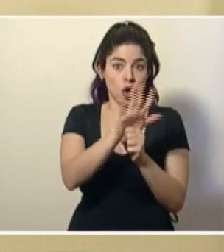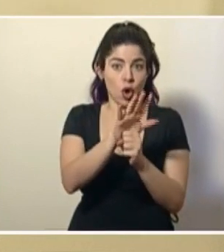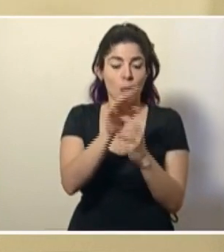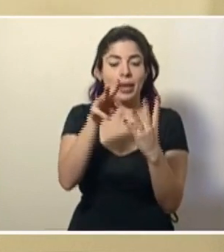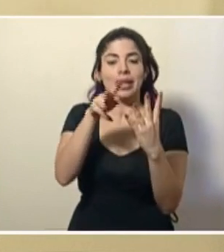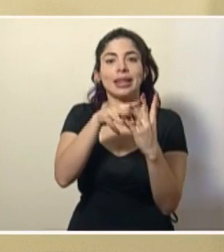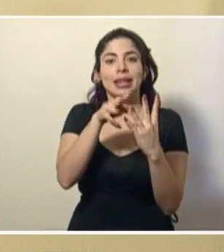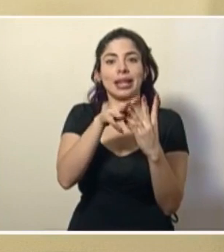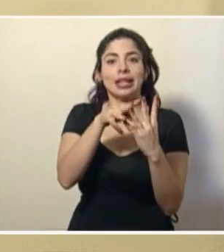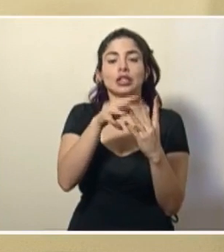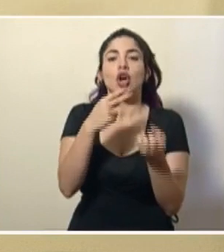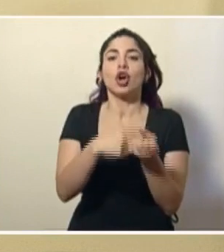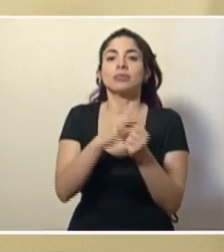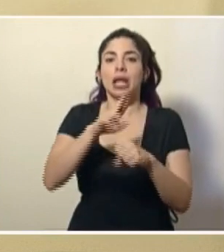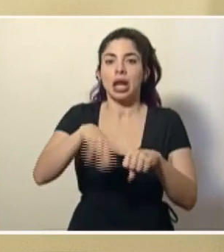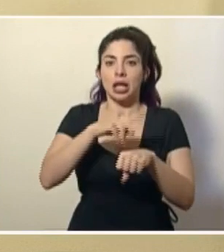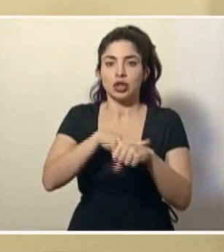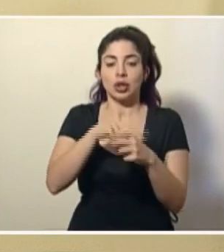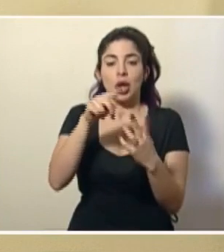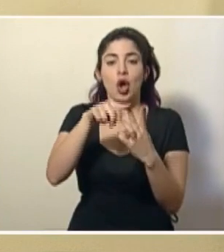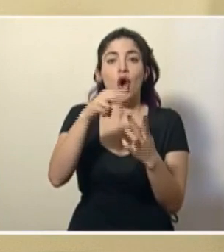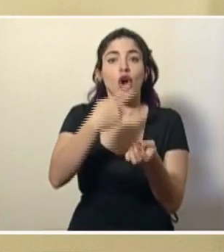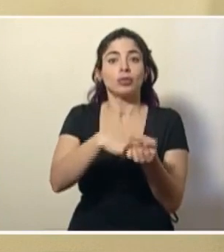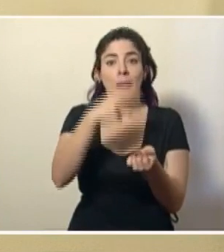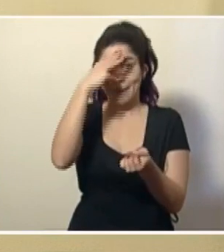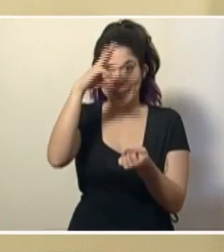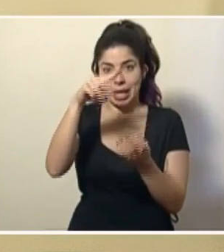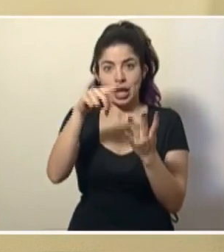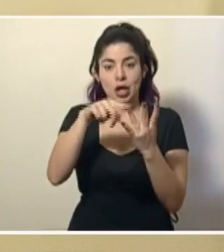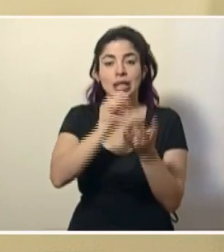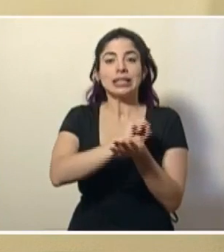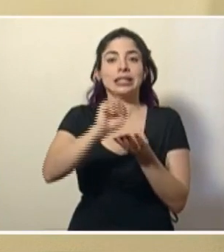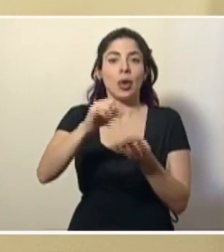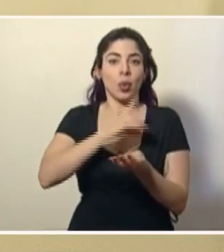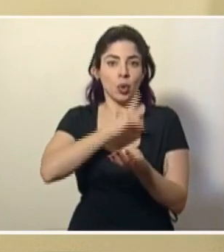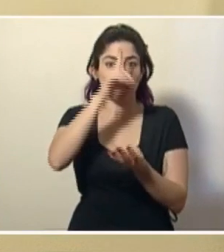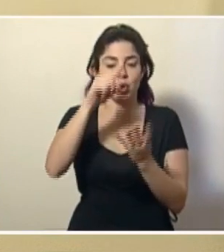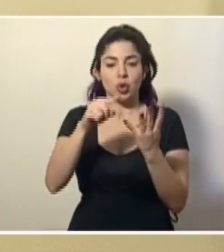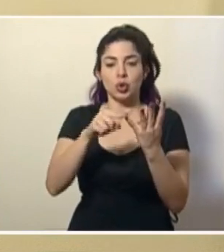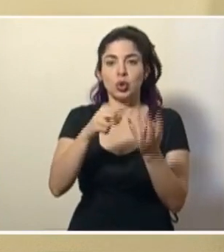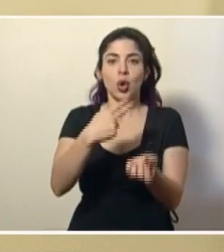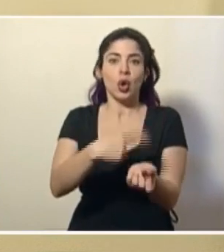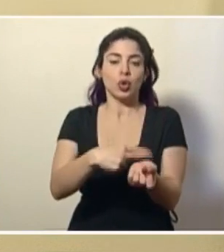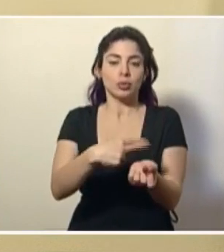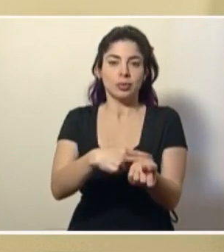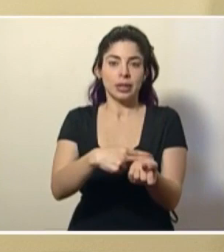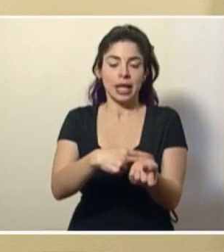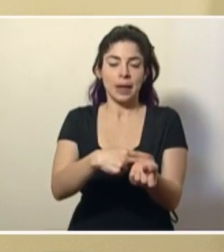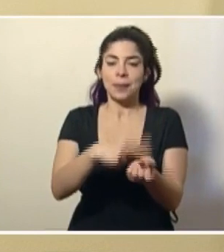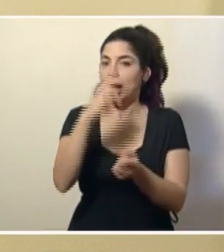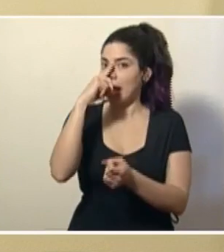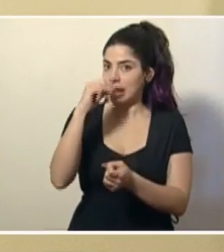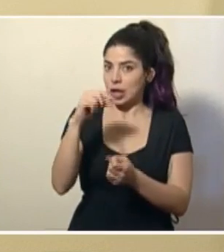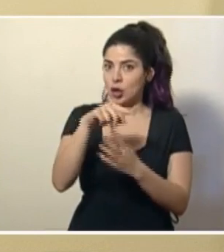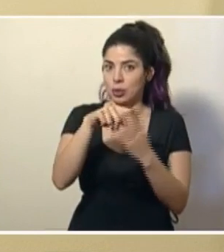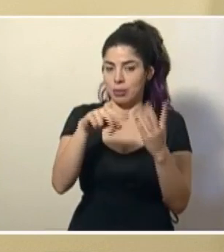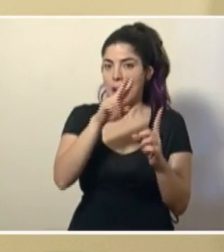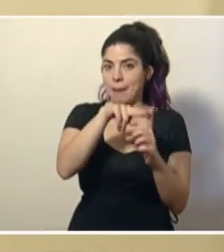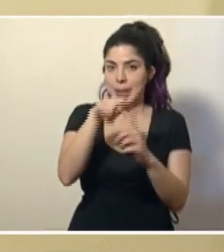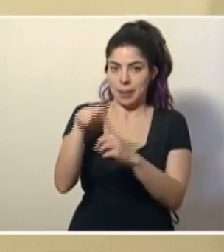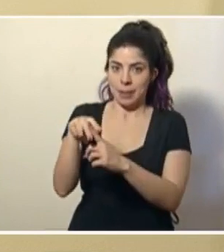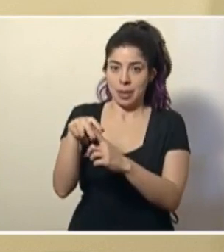los 3 hospitales nacionales, el Hospital México, el Hospital San Juan de Dios y el Hospital Calderón